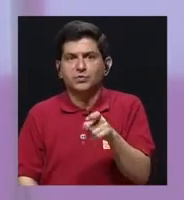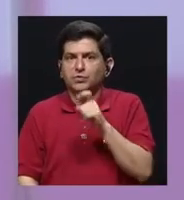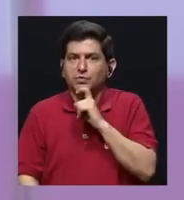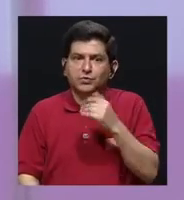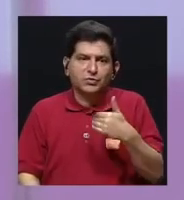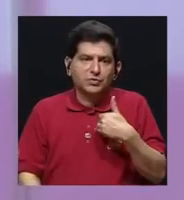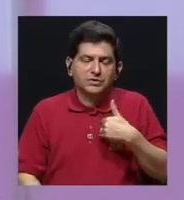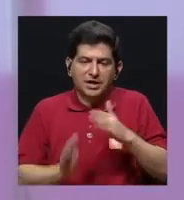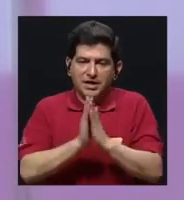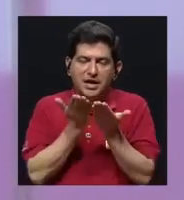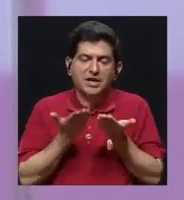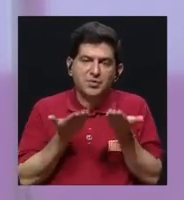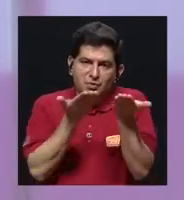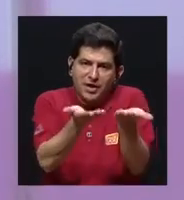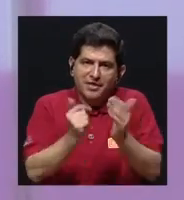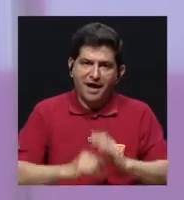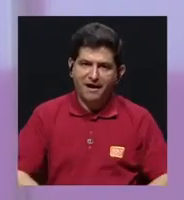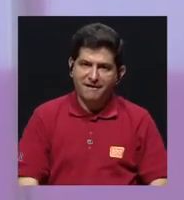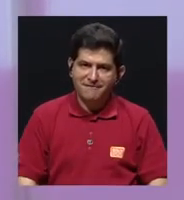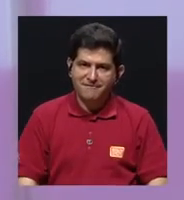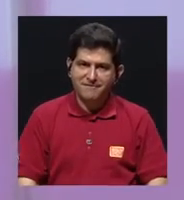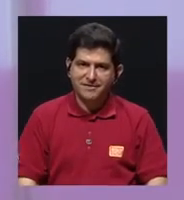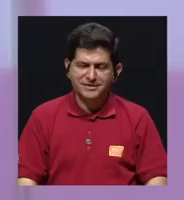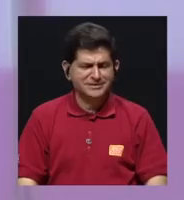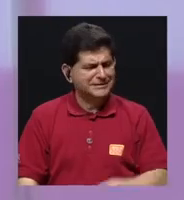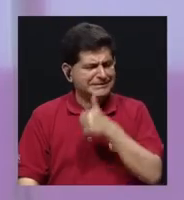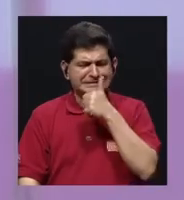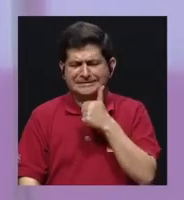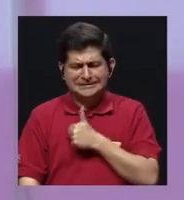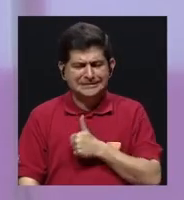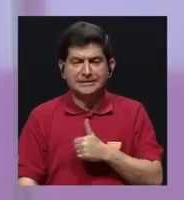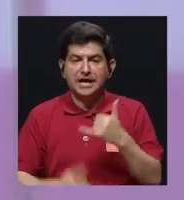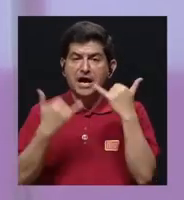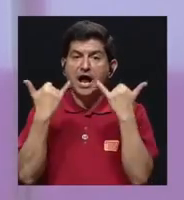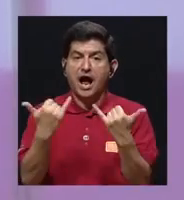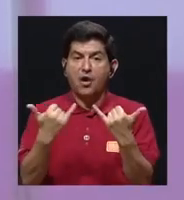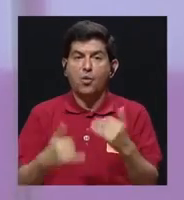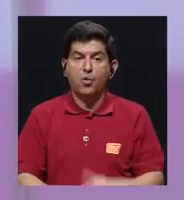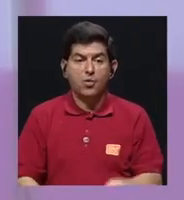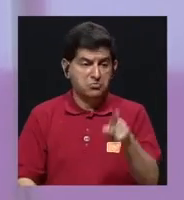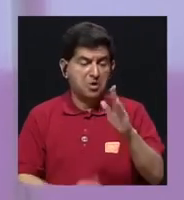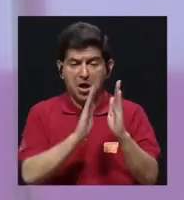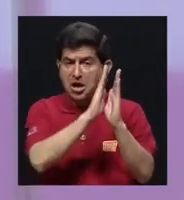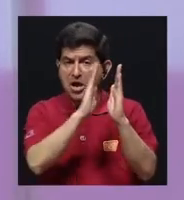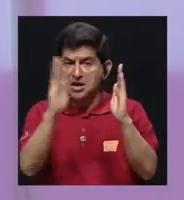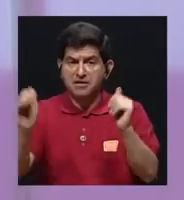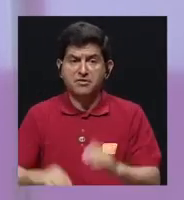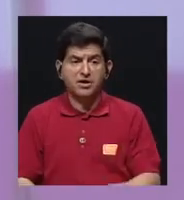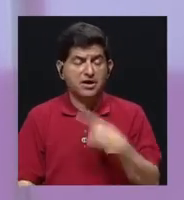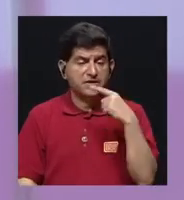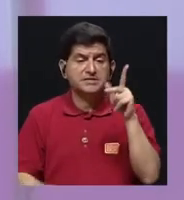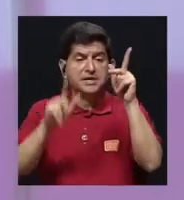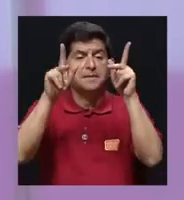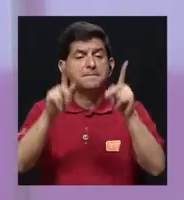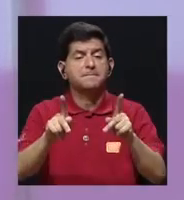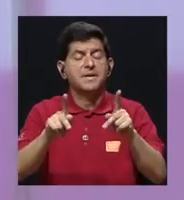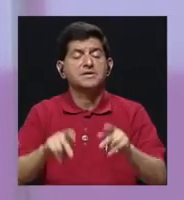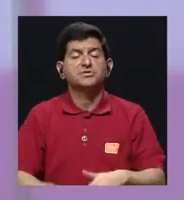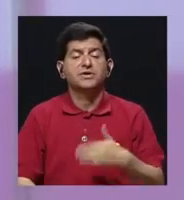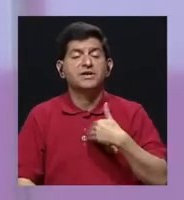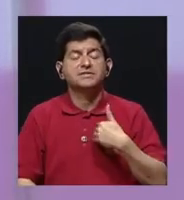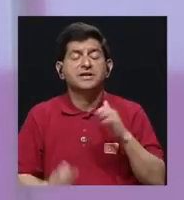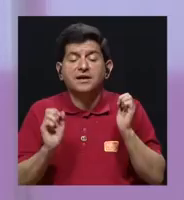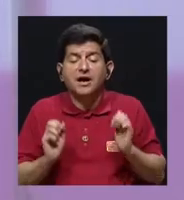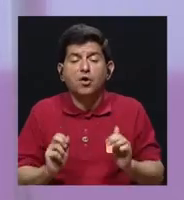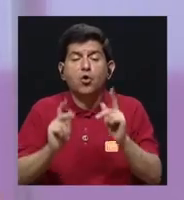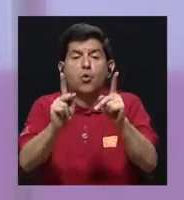para ellas, y había que hacer mucho sacrificio, y ahora ahí en la biblioteca ponen para que la gente tenga esa facilidad